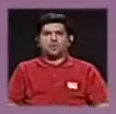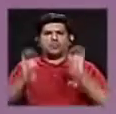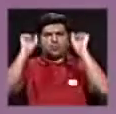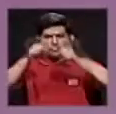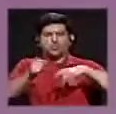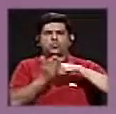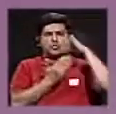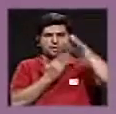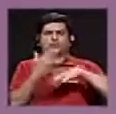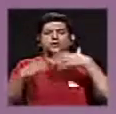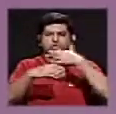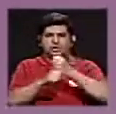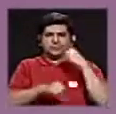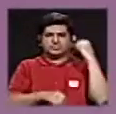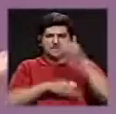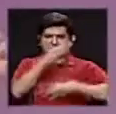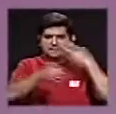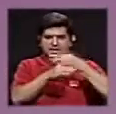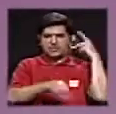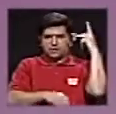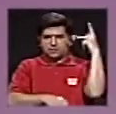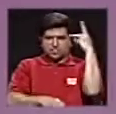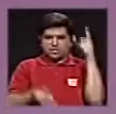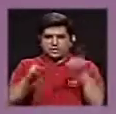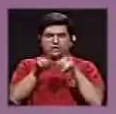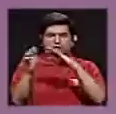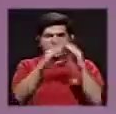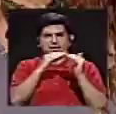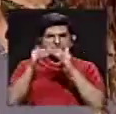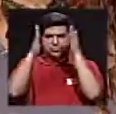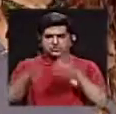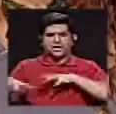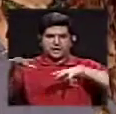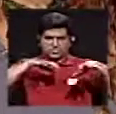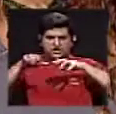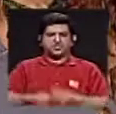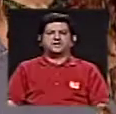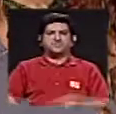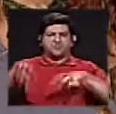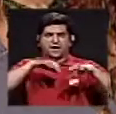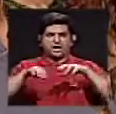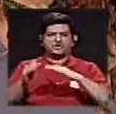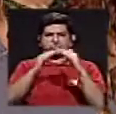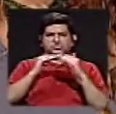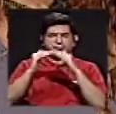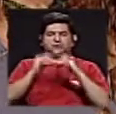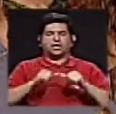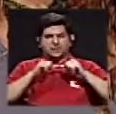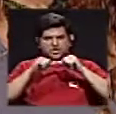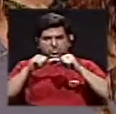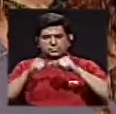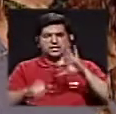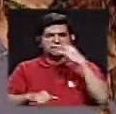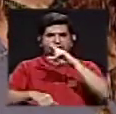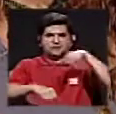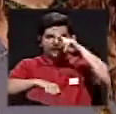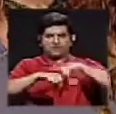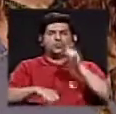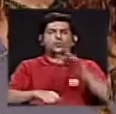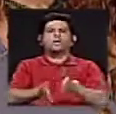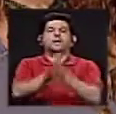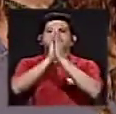ese proyecto verde ese proyecto político nacido también de una ciudadanía activa de una acción ciudadana constante a nivel nacional y era un casi que un